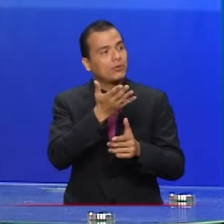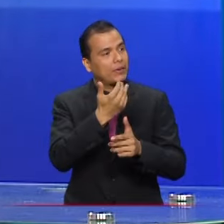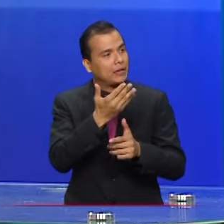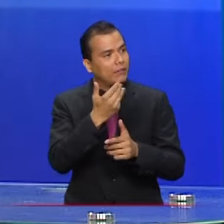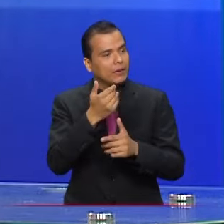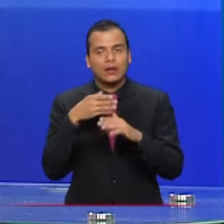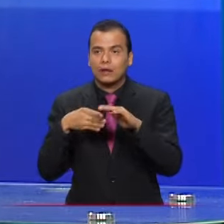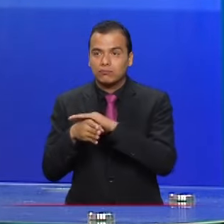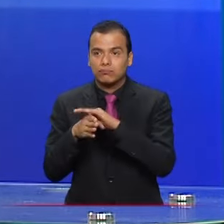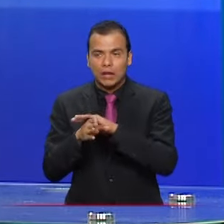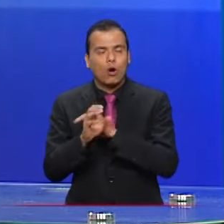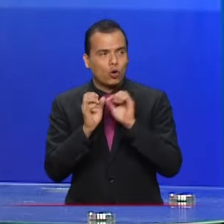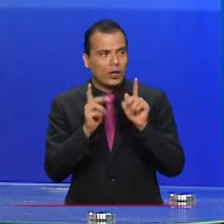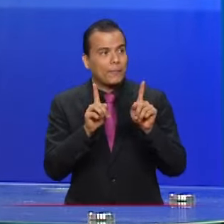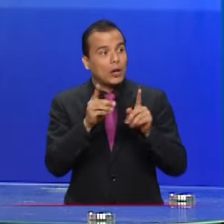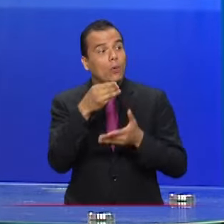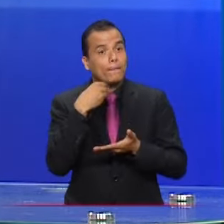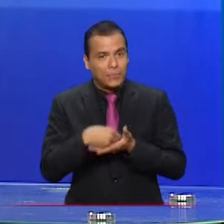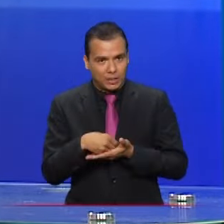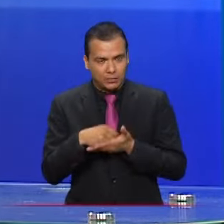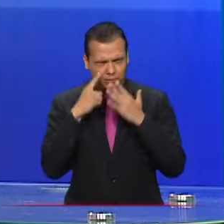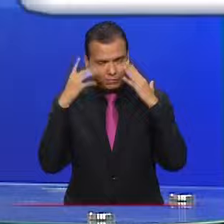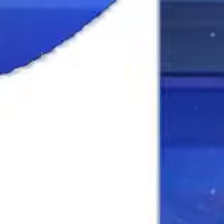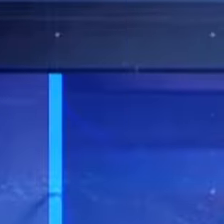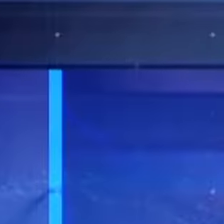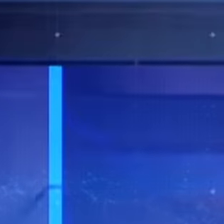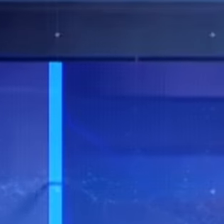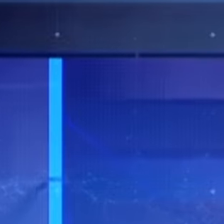aproximadamente 28 mil millones de pesos.